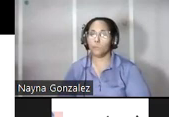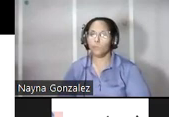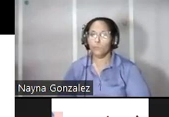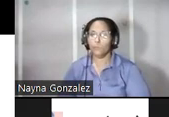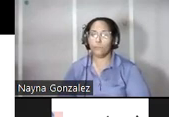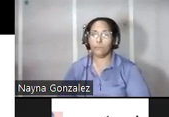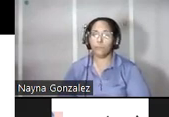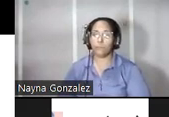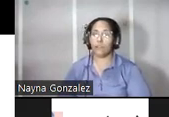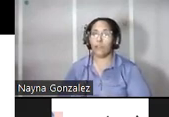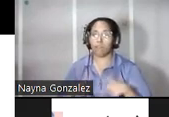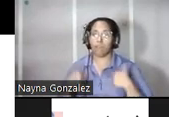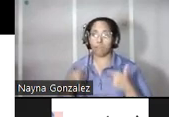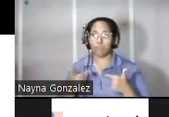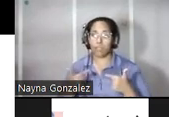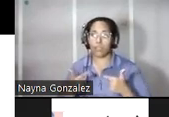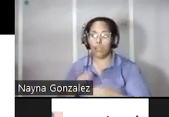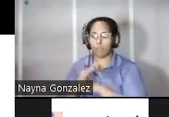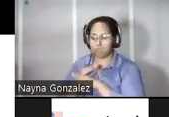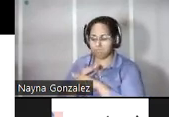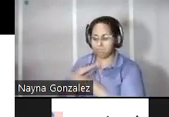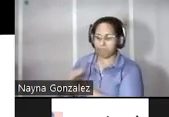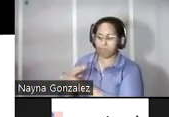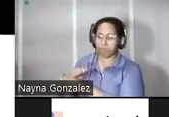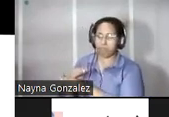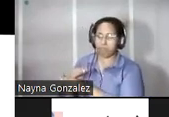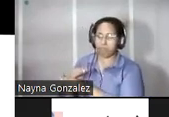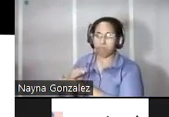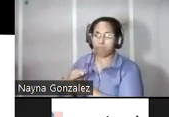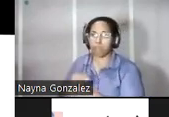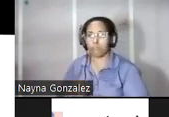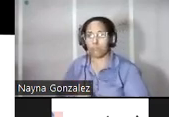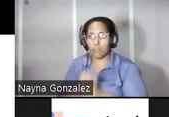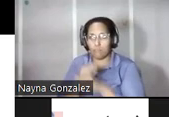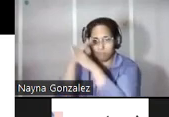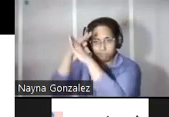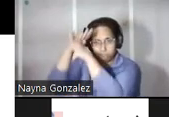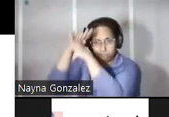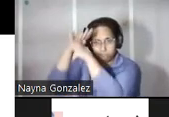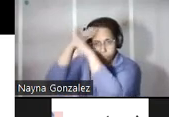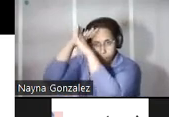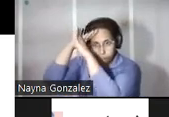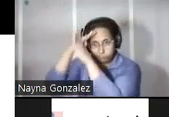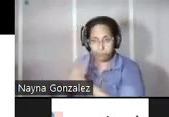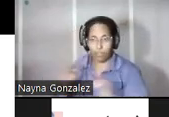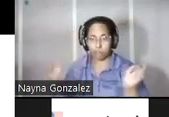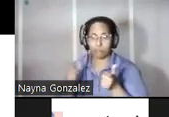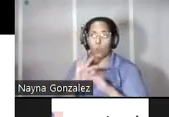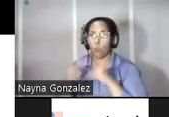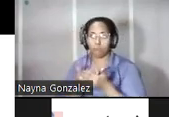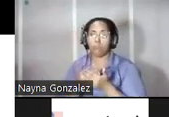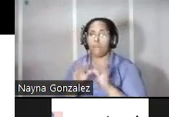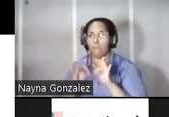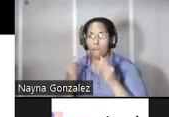Su vida estaba confinada a ese diminuto espacio en donde habitaba ella con todos sus